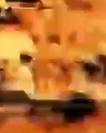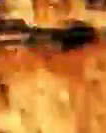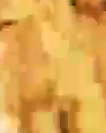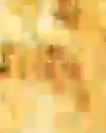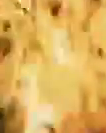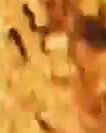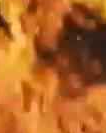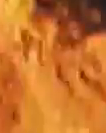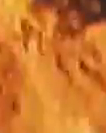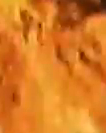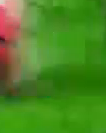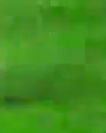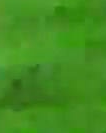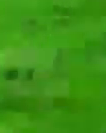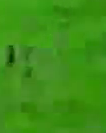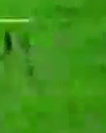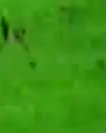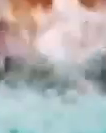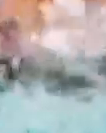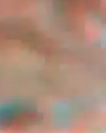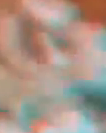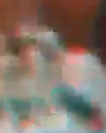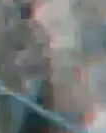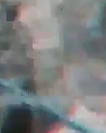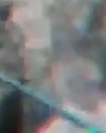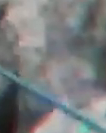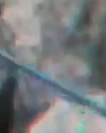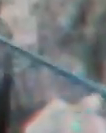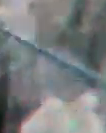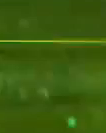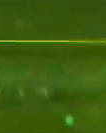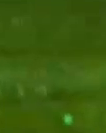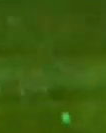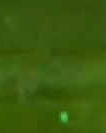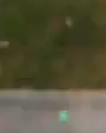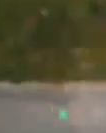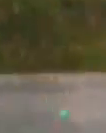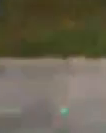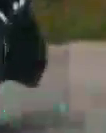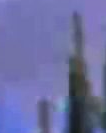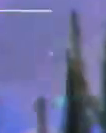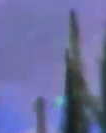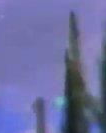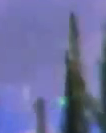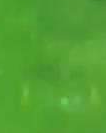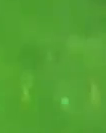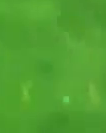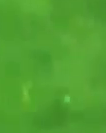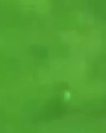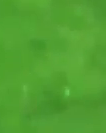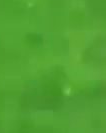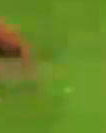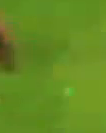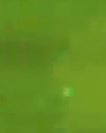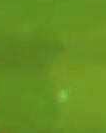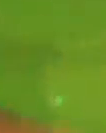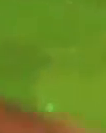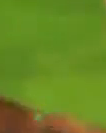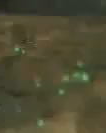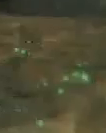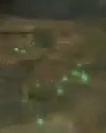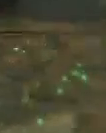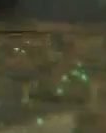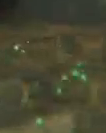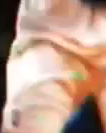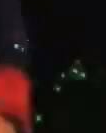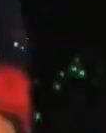I remember when I lost my mind. There was something so pleasant about that place. Even your emotions have an